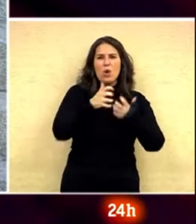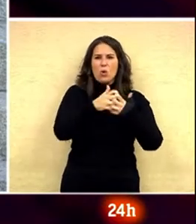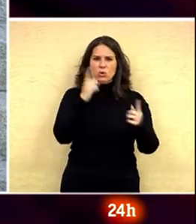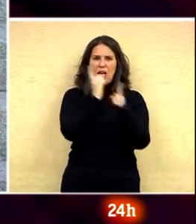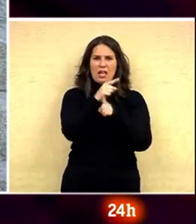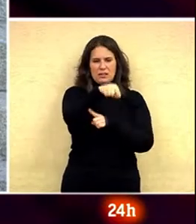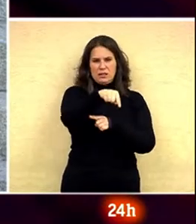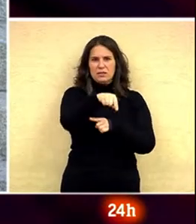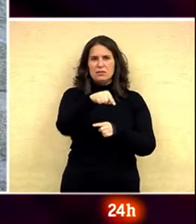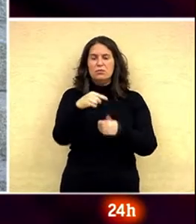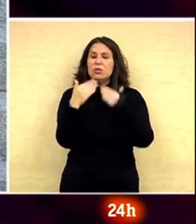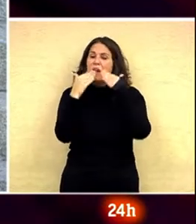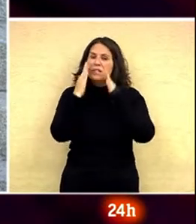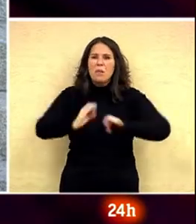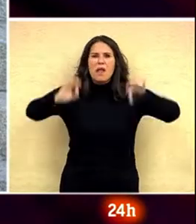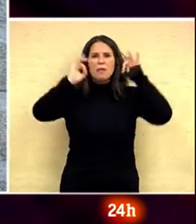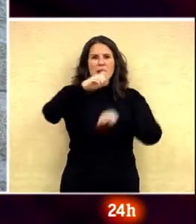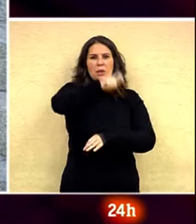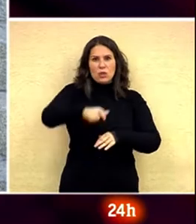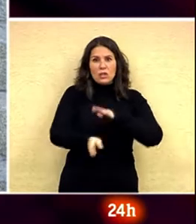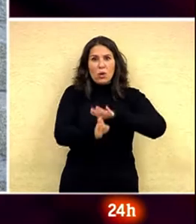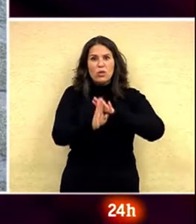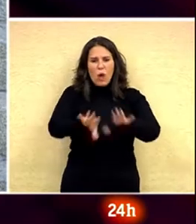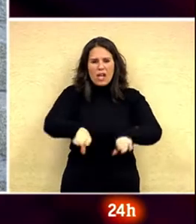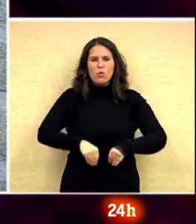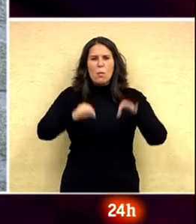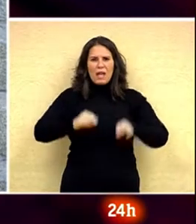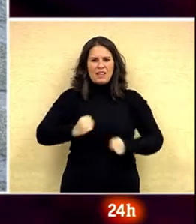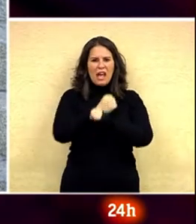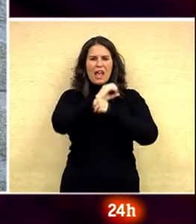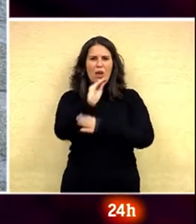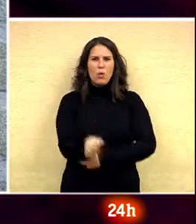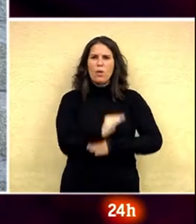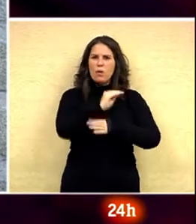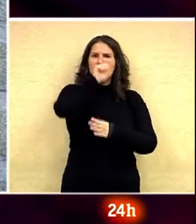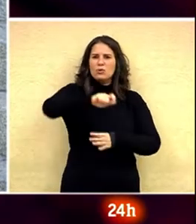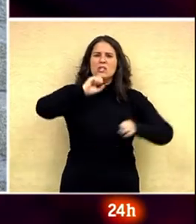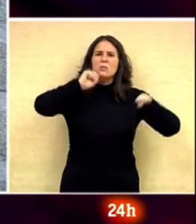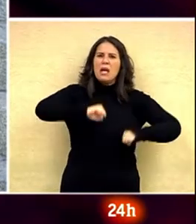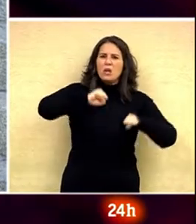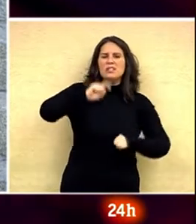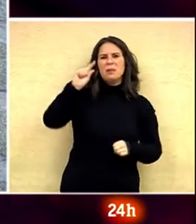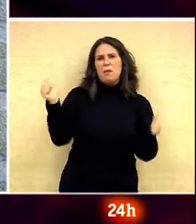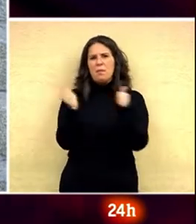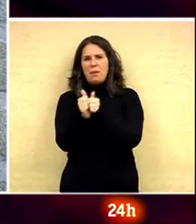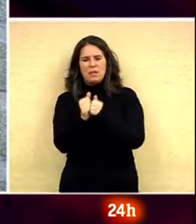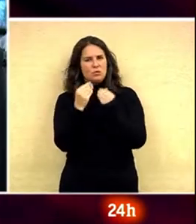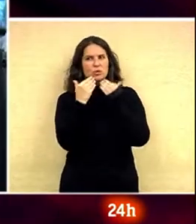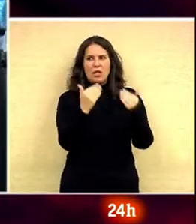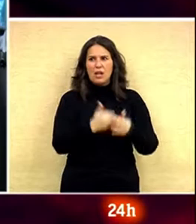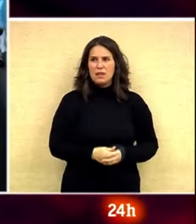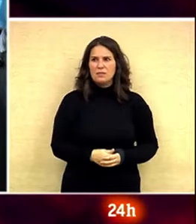discriminaciones. Gracias especialmente a quienes habéis seguido asumiendo la tarea de cuidado de las personas mayores y